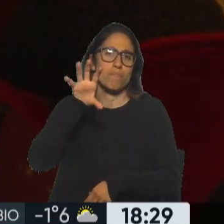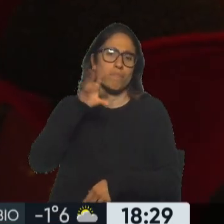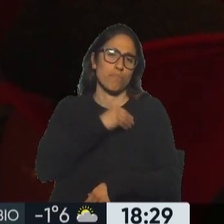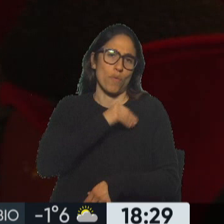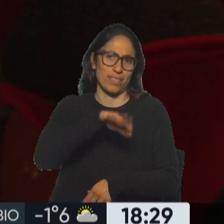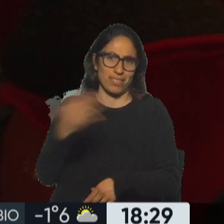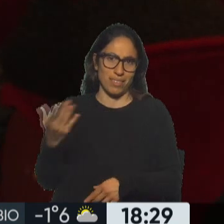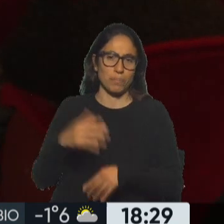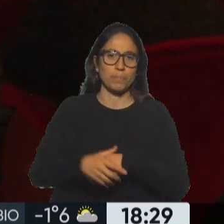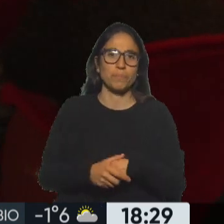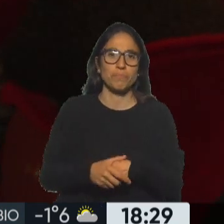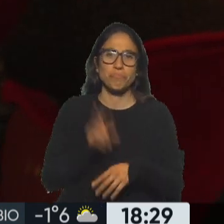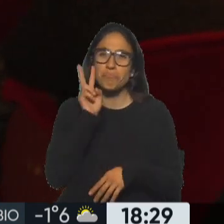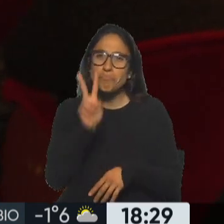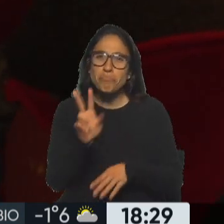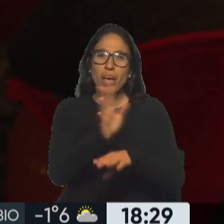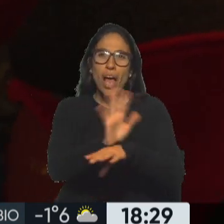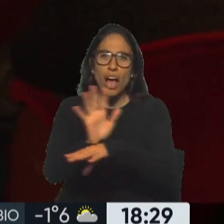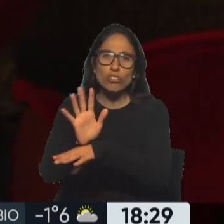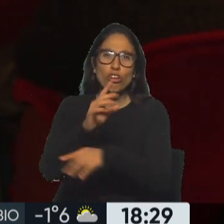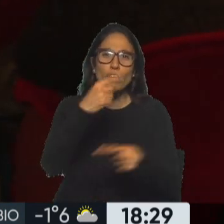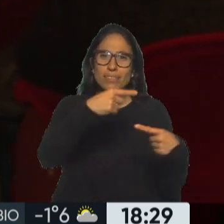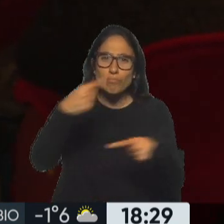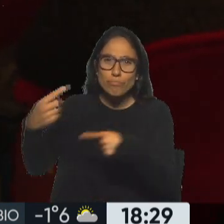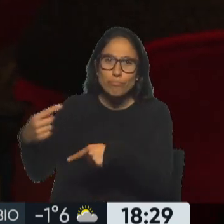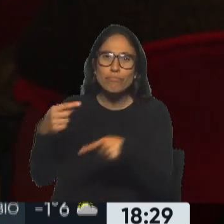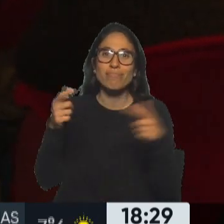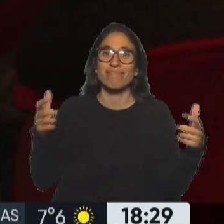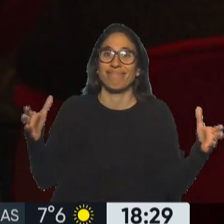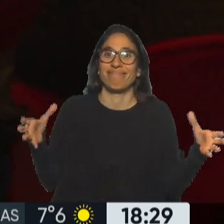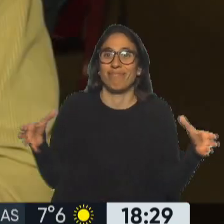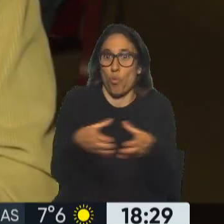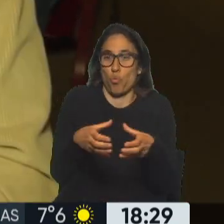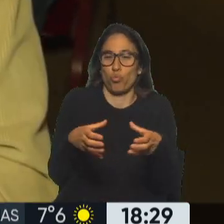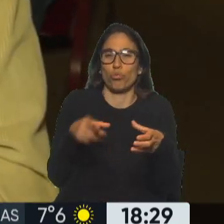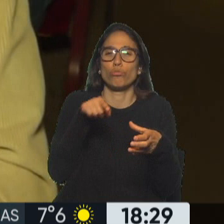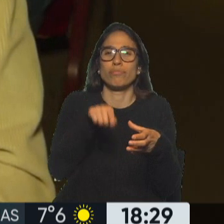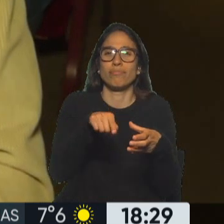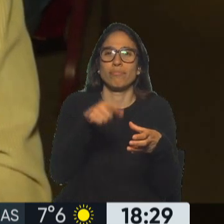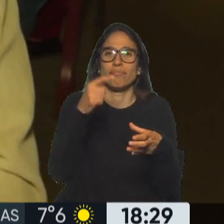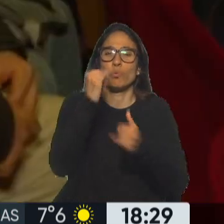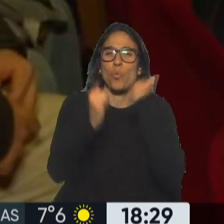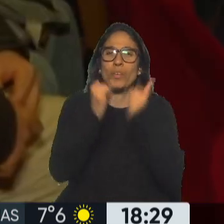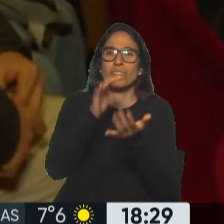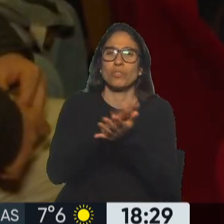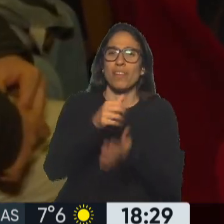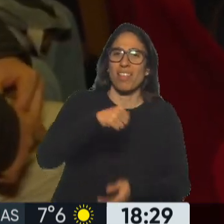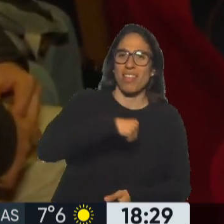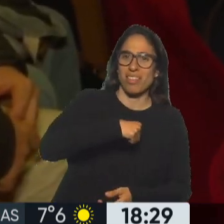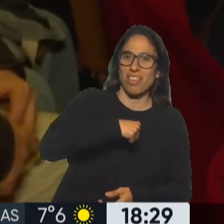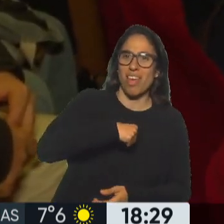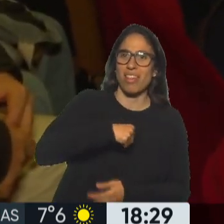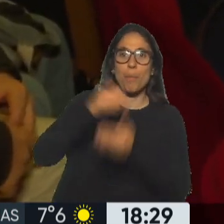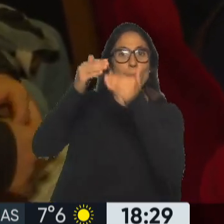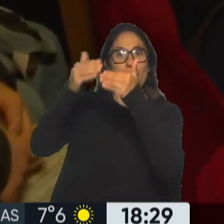Leirado, Nicolás Valle, Rodrigo Caprotti, Demián Rugna, para hablar sobre identidad y plataformas. Todos esos temas que importan